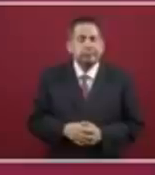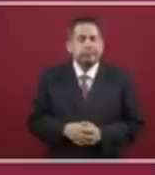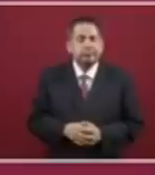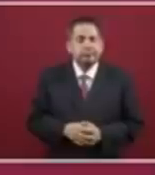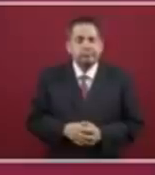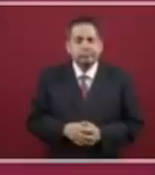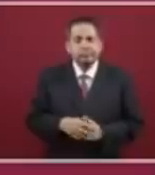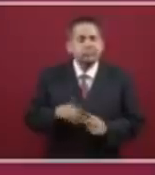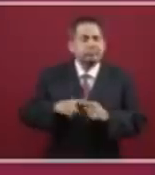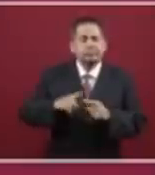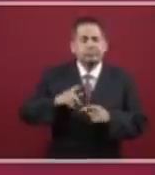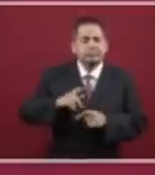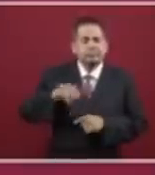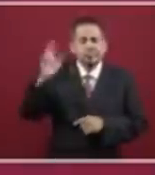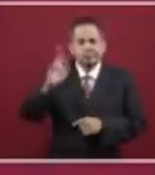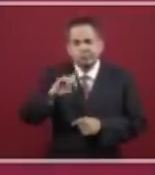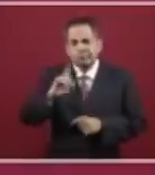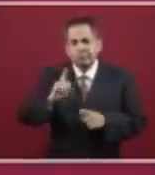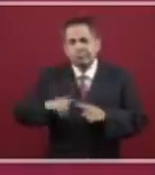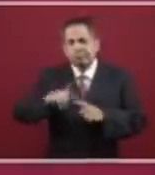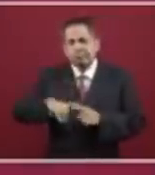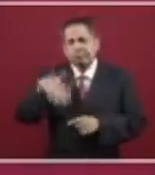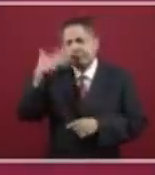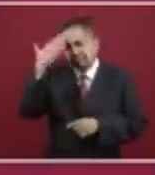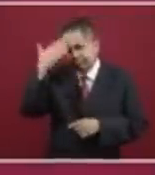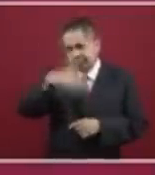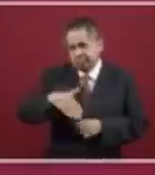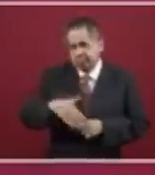que levanten la mano los que saben